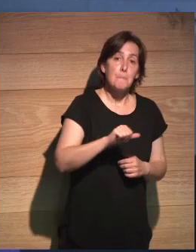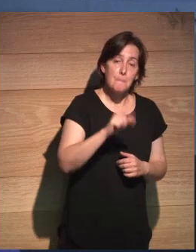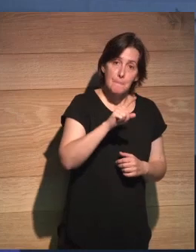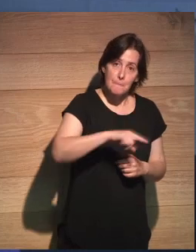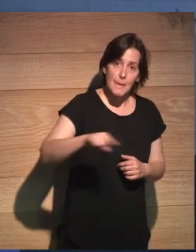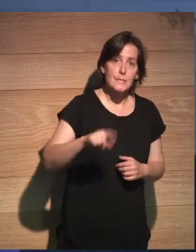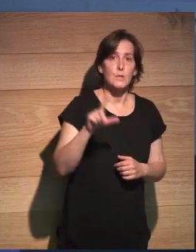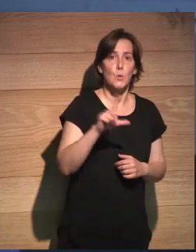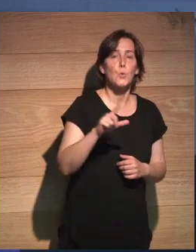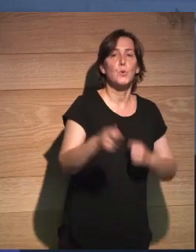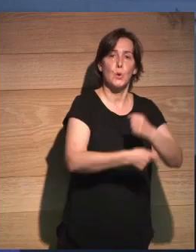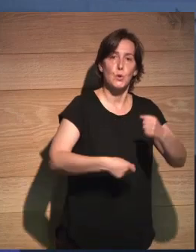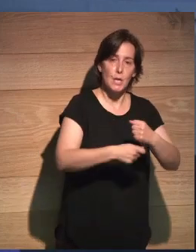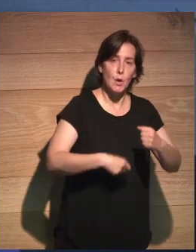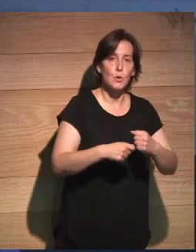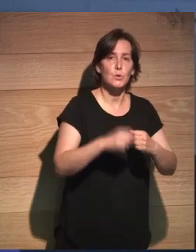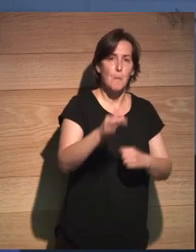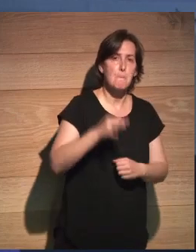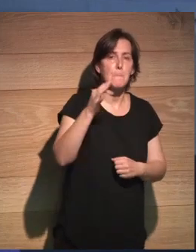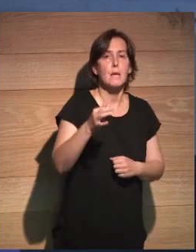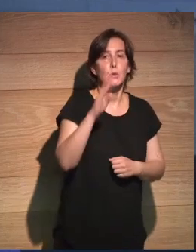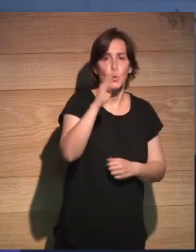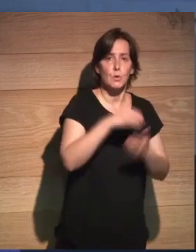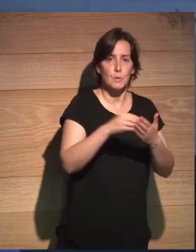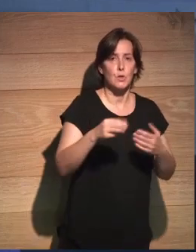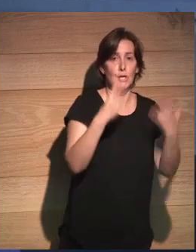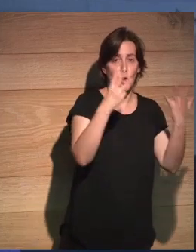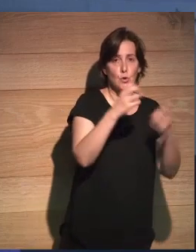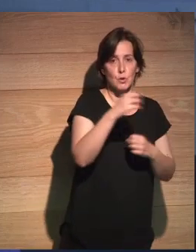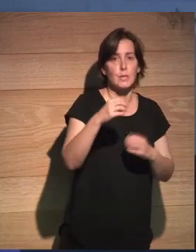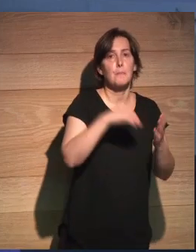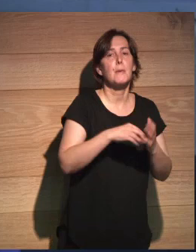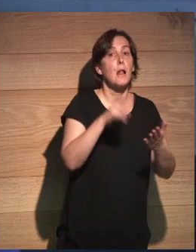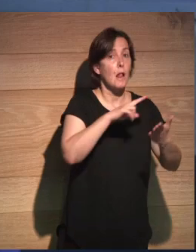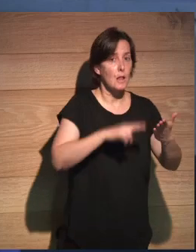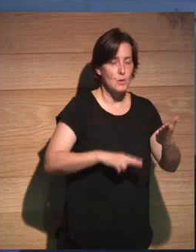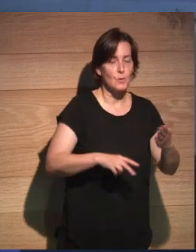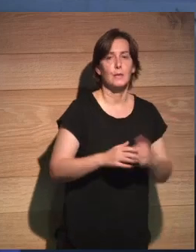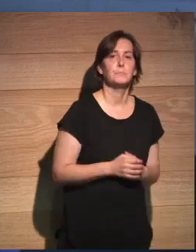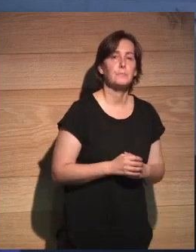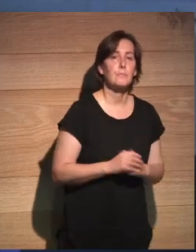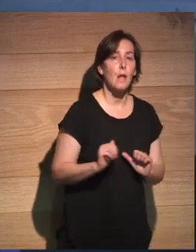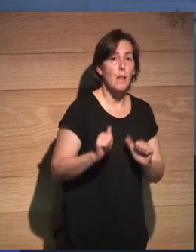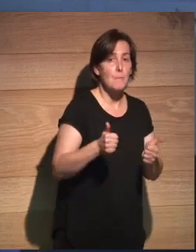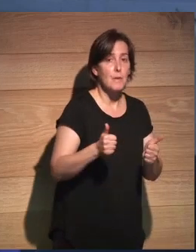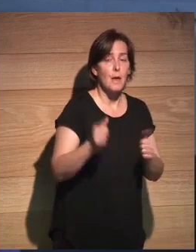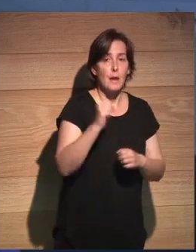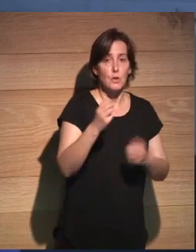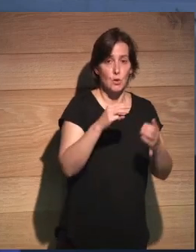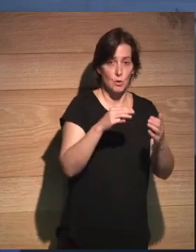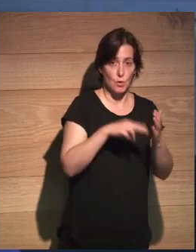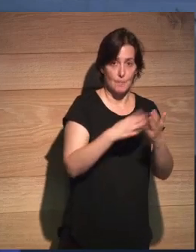agosto hemos sumado 4.800.000 lecturas. Al inicio de 2019, las